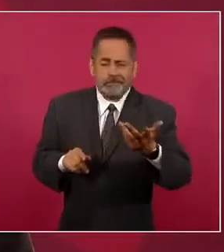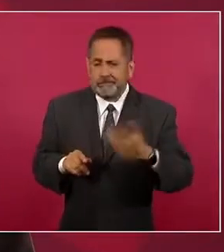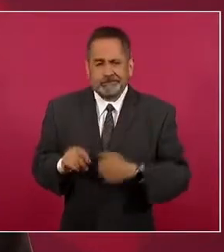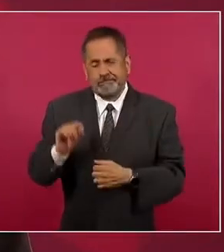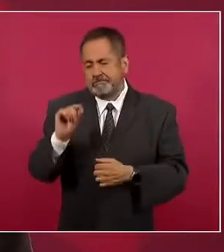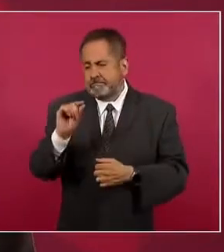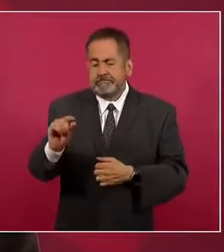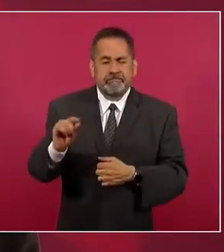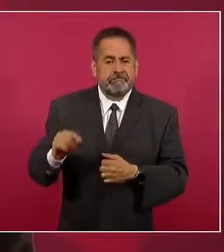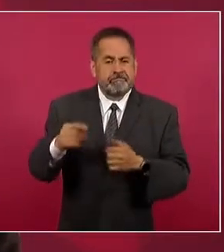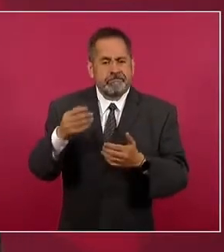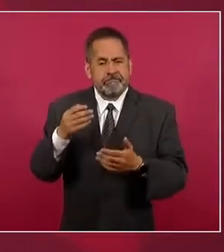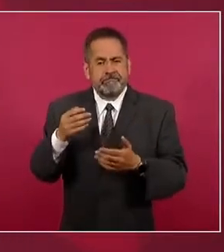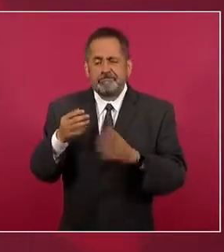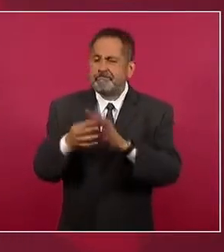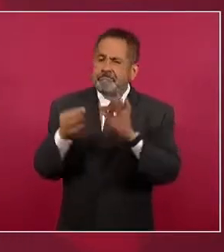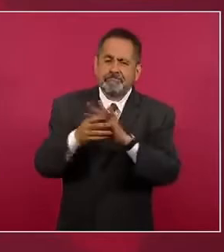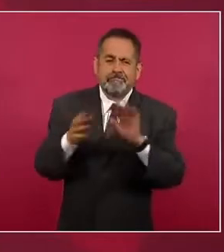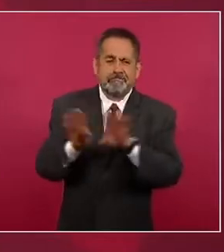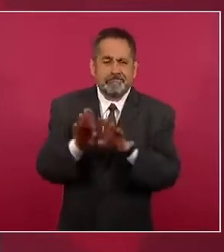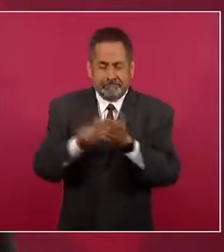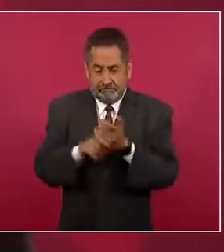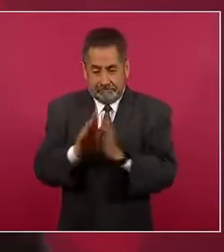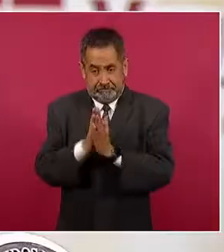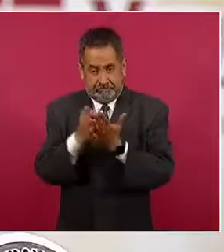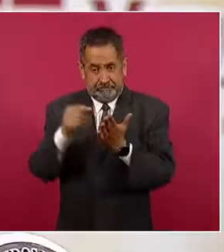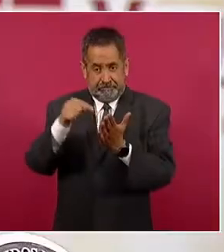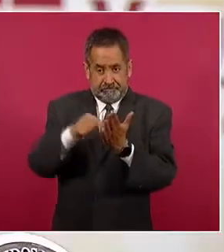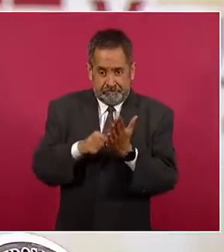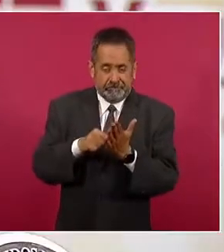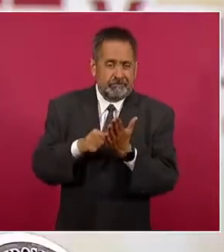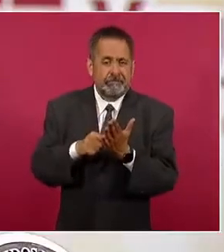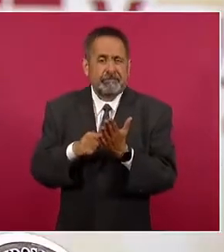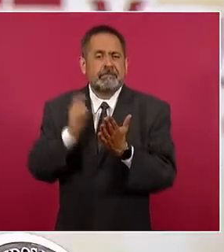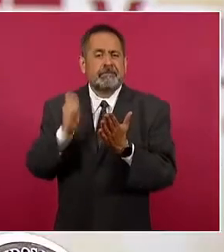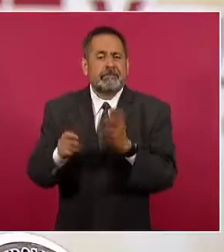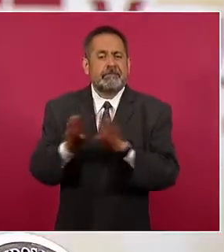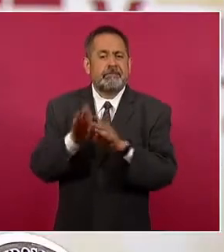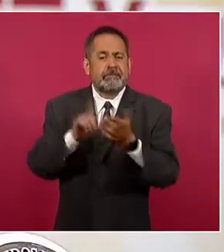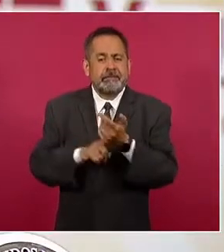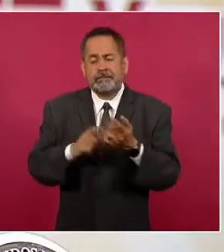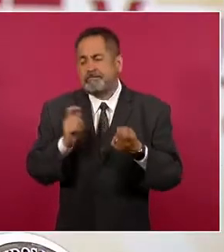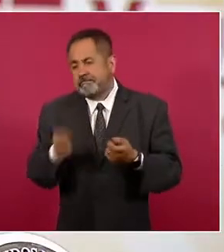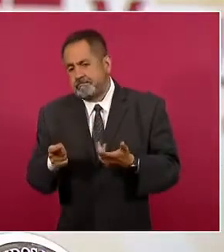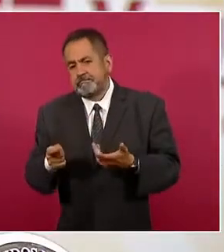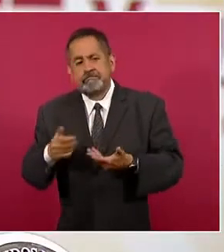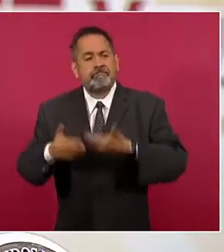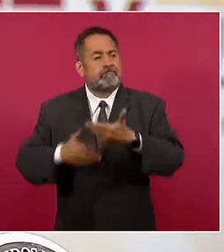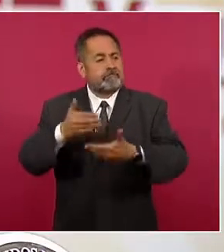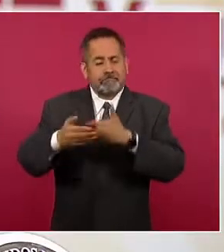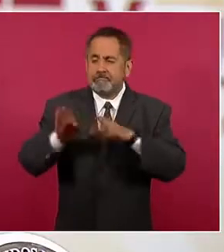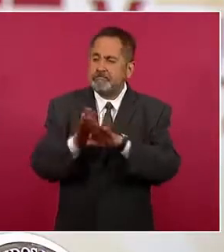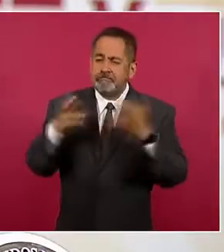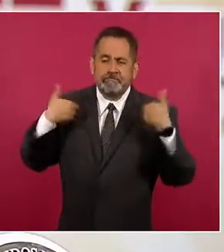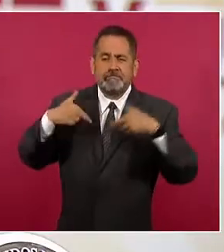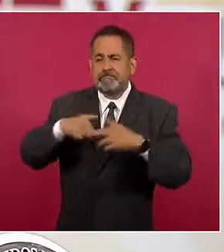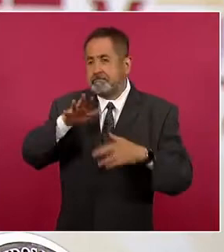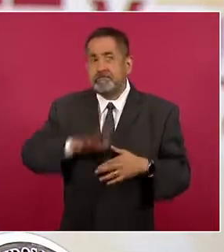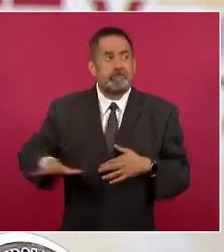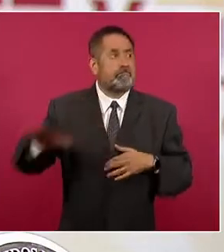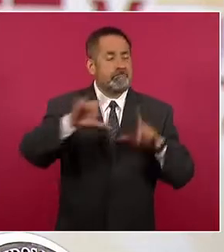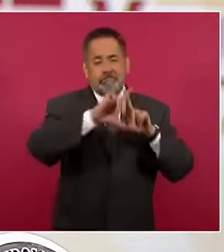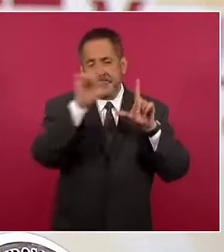deslucido ejercicio de retórica, porque cada uno de esos materiales, en menor o mayor medida, así como el desarrollo de la práctica docente en todo el